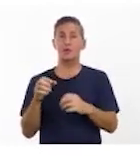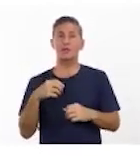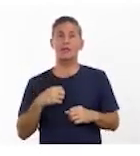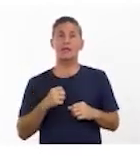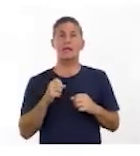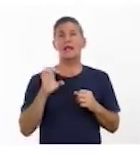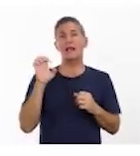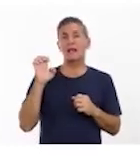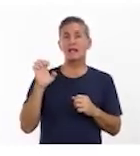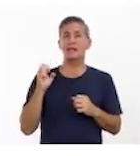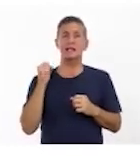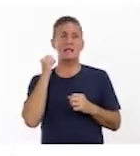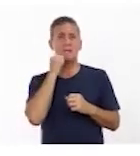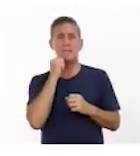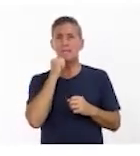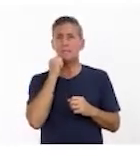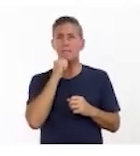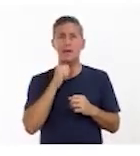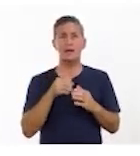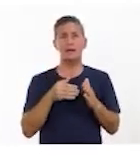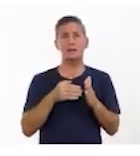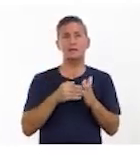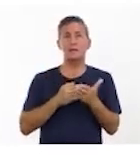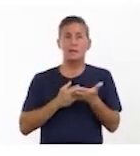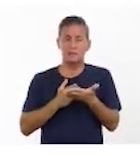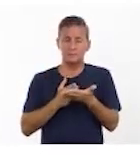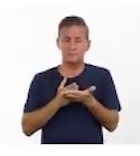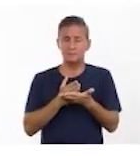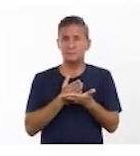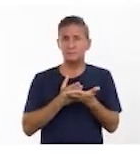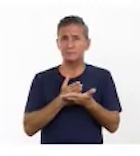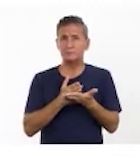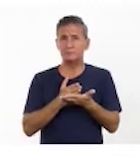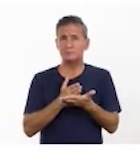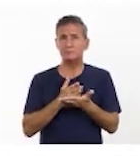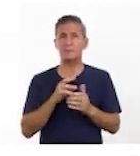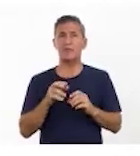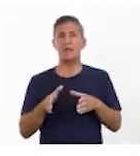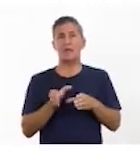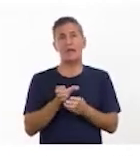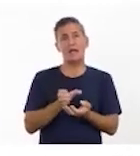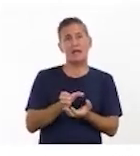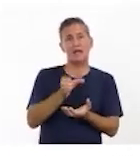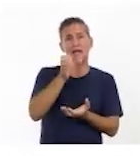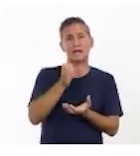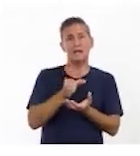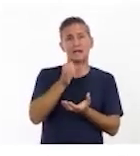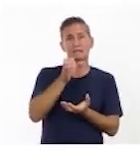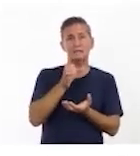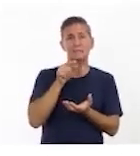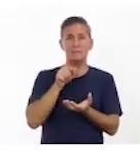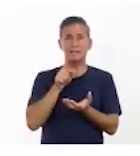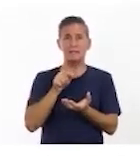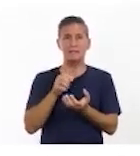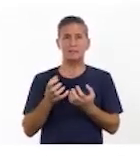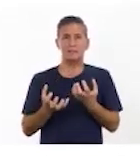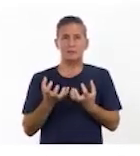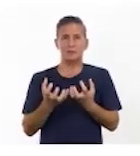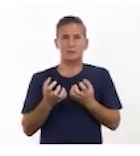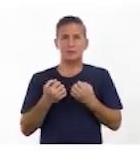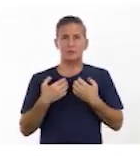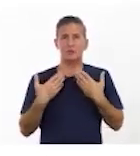más es la que se desprende al medio, por tanto, el recipiente donde ocurre la reacción se